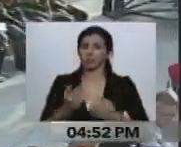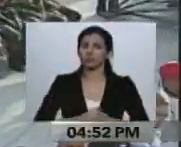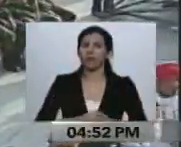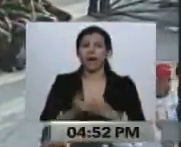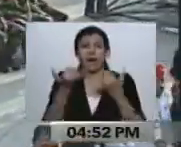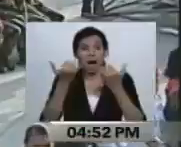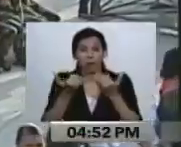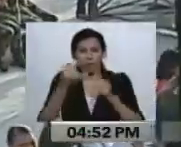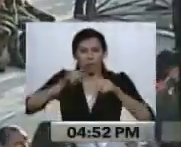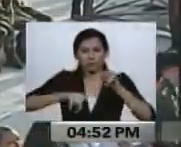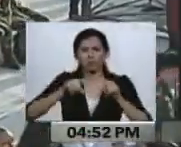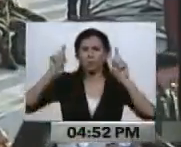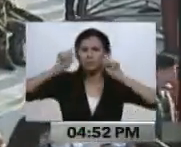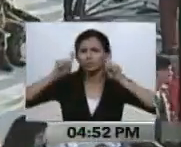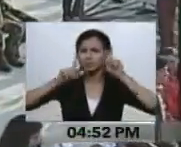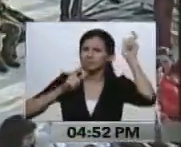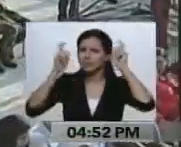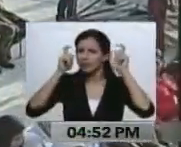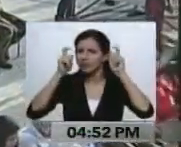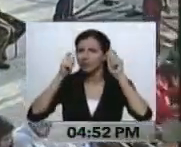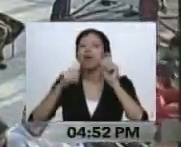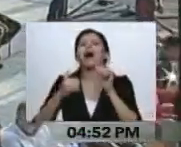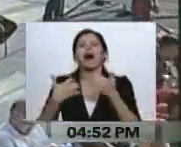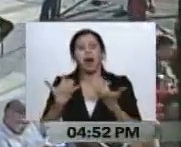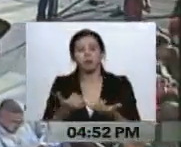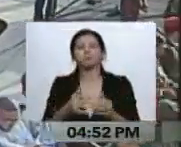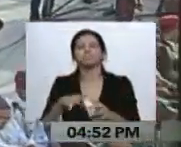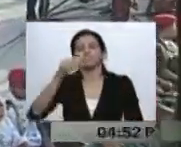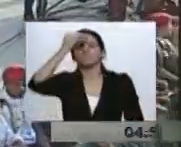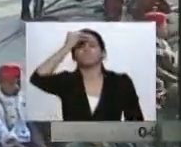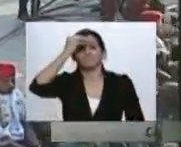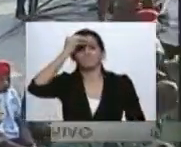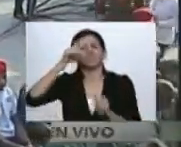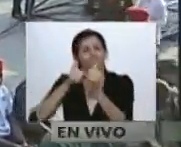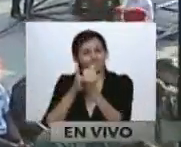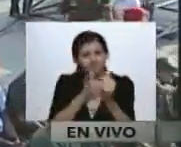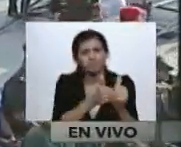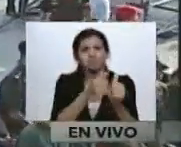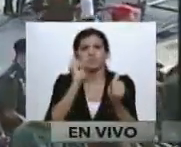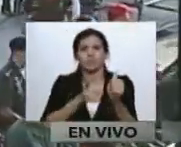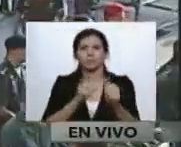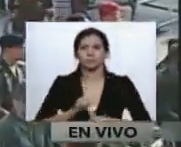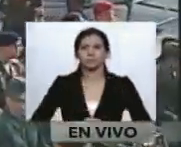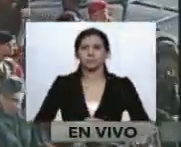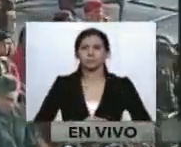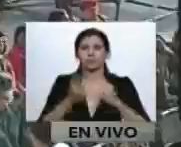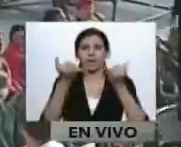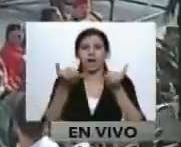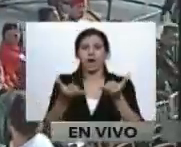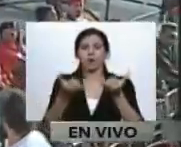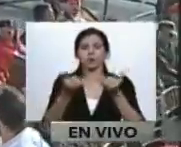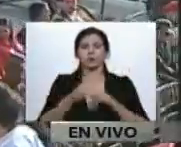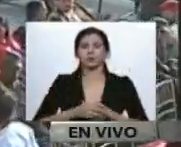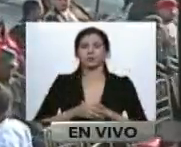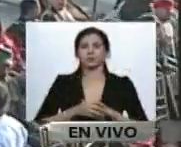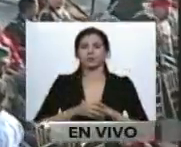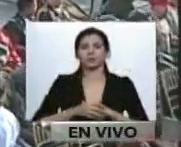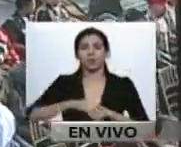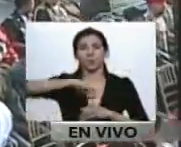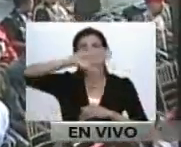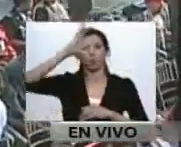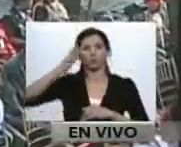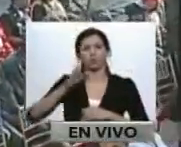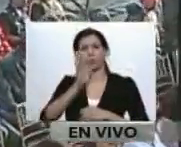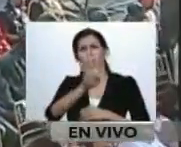hoy el ejemplo y el camino que todos los venezolanos debemos seguir. Ya en este momento el cuartel de la montaña, en